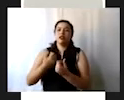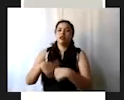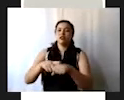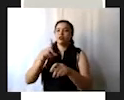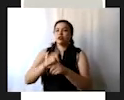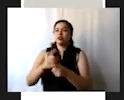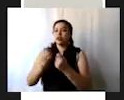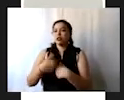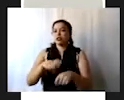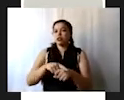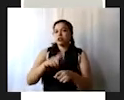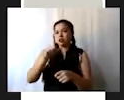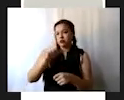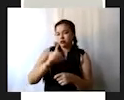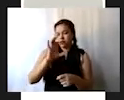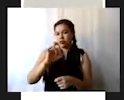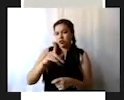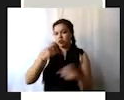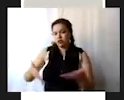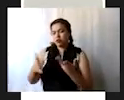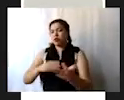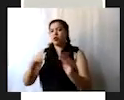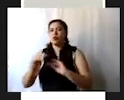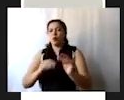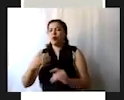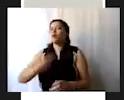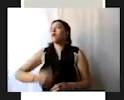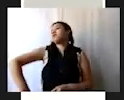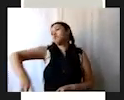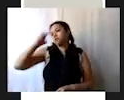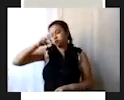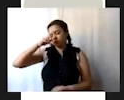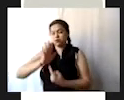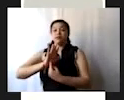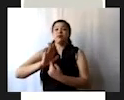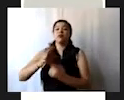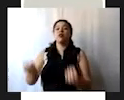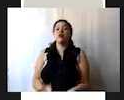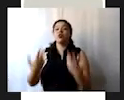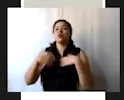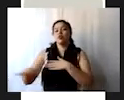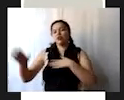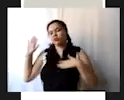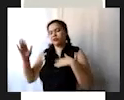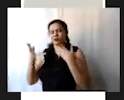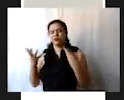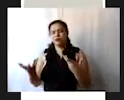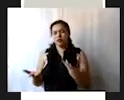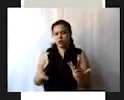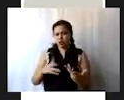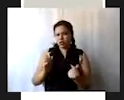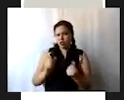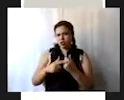impulsa, se moviliza, exige rendición de cuentas, exige compromisos un poco más sólidos, que